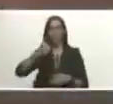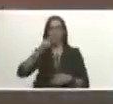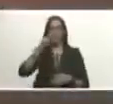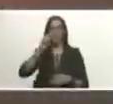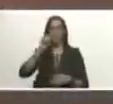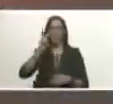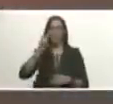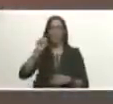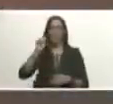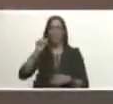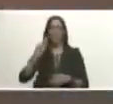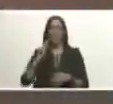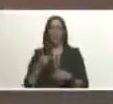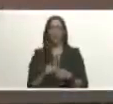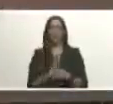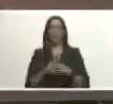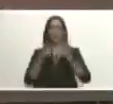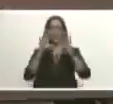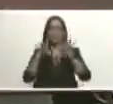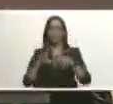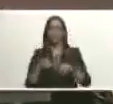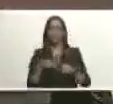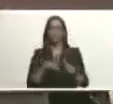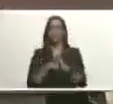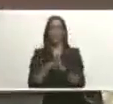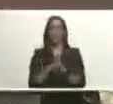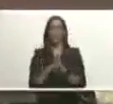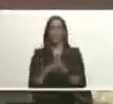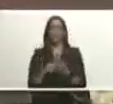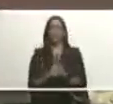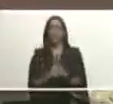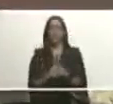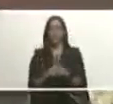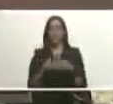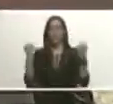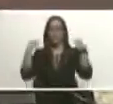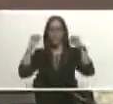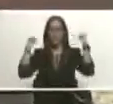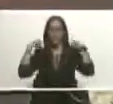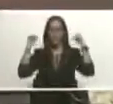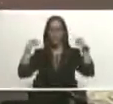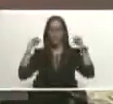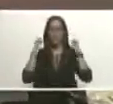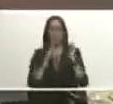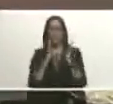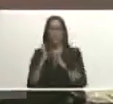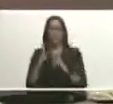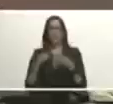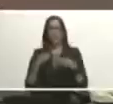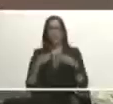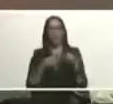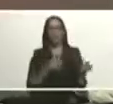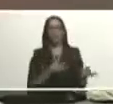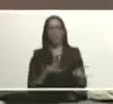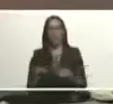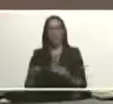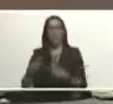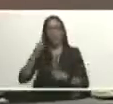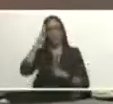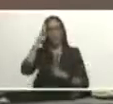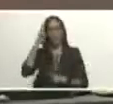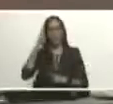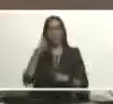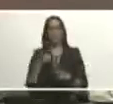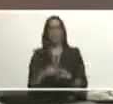Saúl Samuel, autor y desarrollador de los simuladores de VN4 y Orden Público. Lo invito muy respetuosamente,